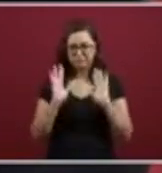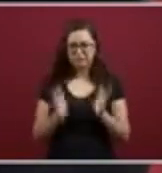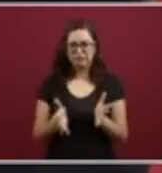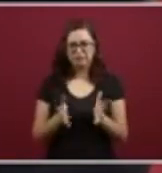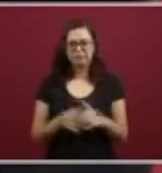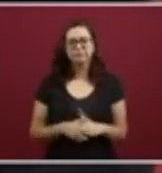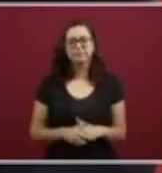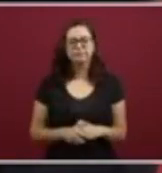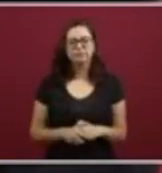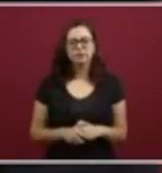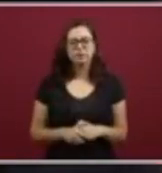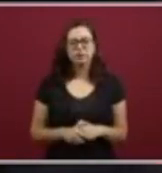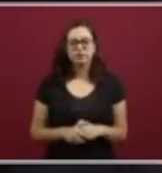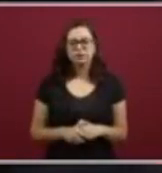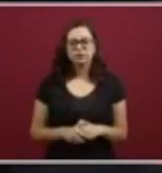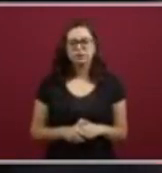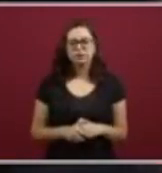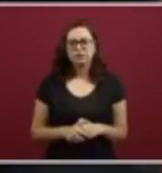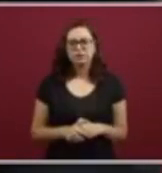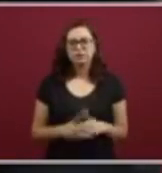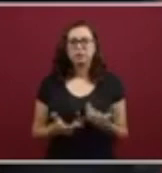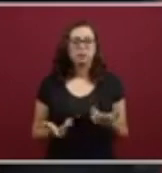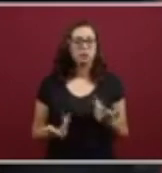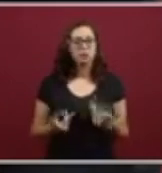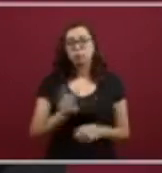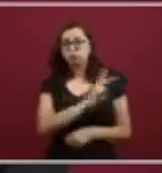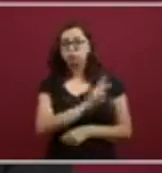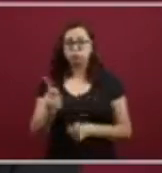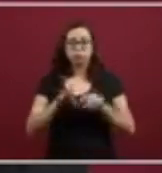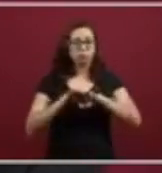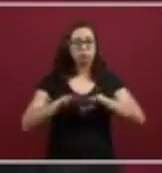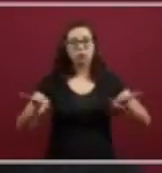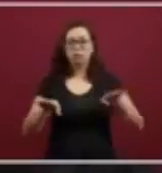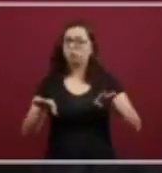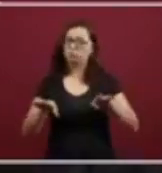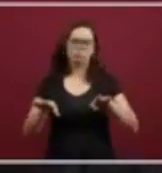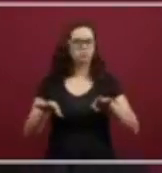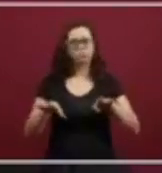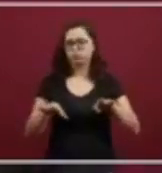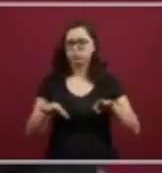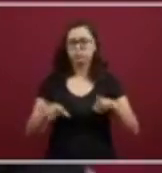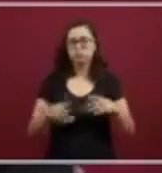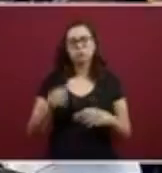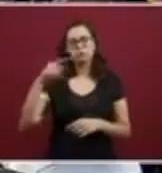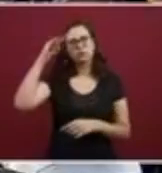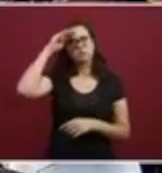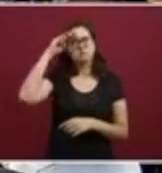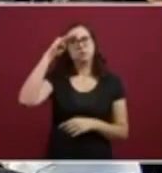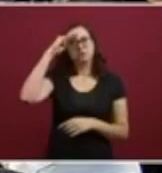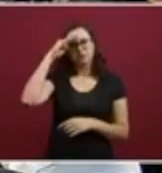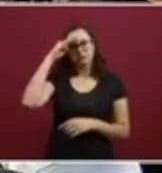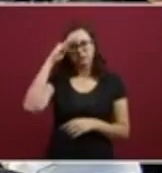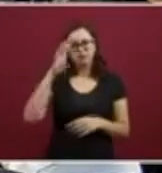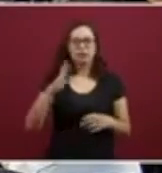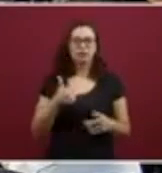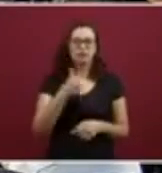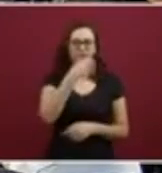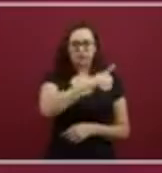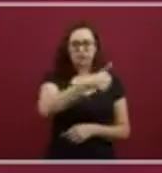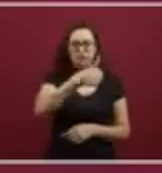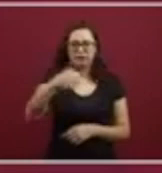No hacer las cosas uniformes, sino considerar las